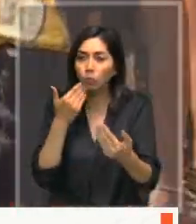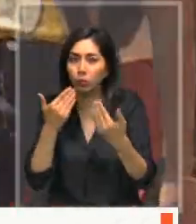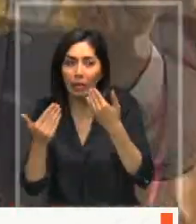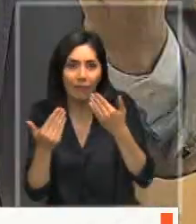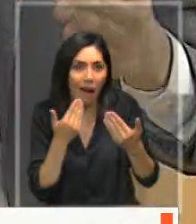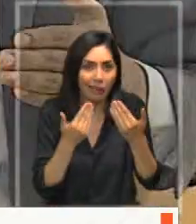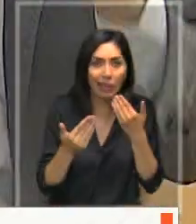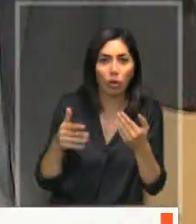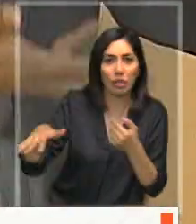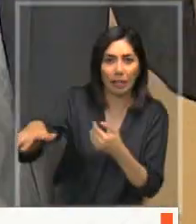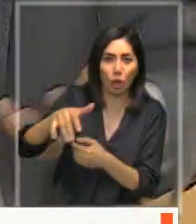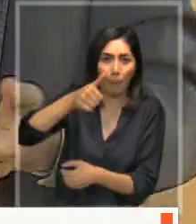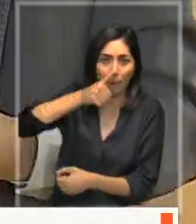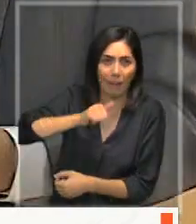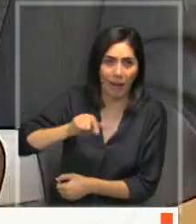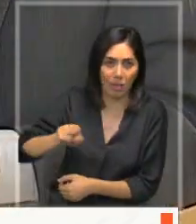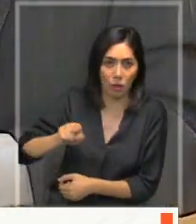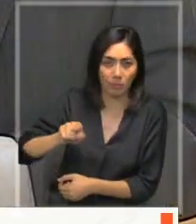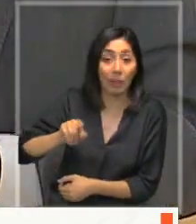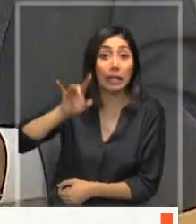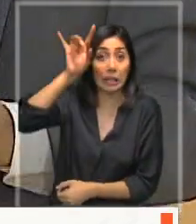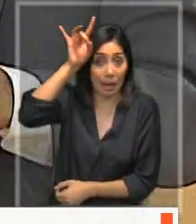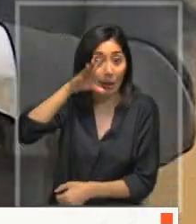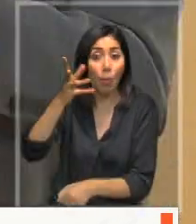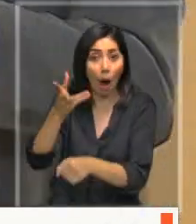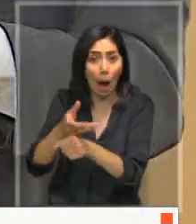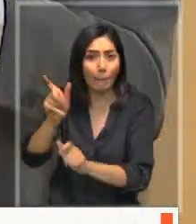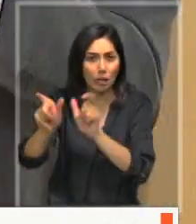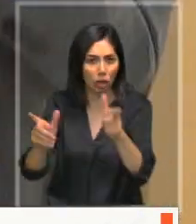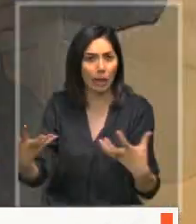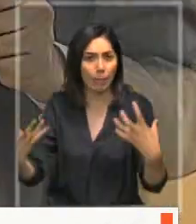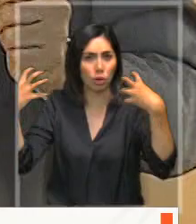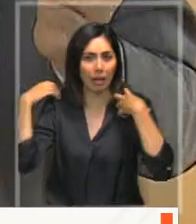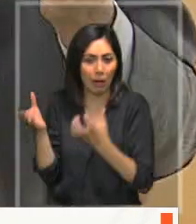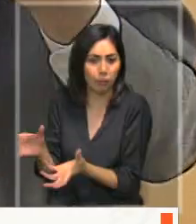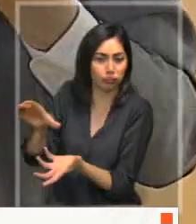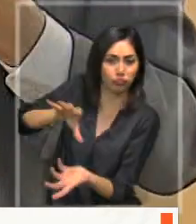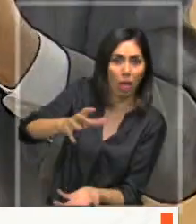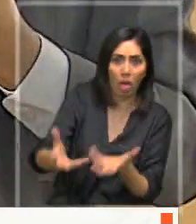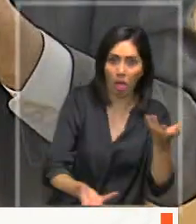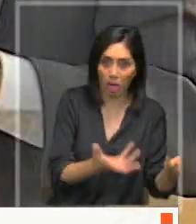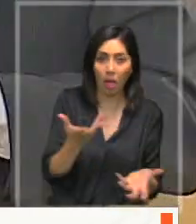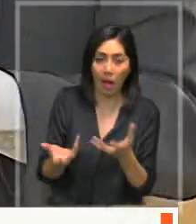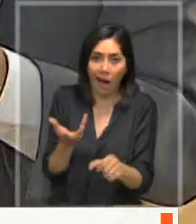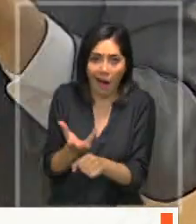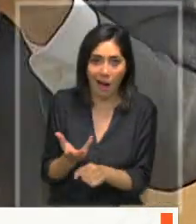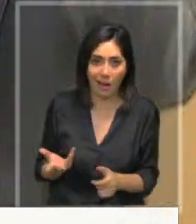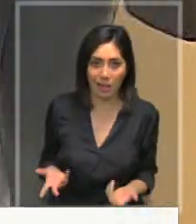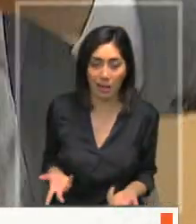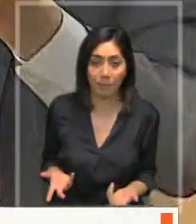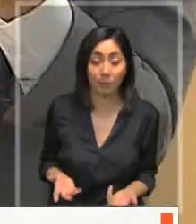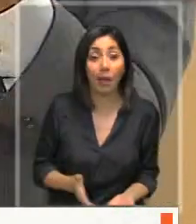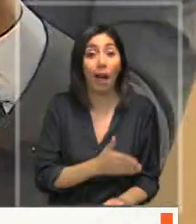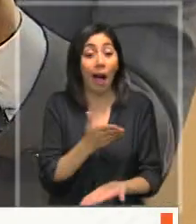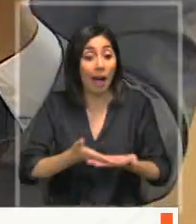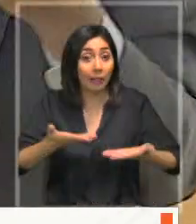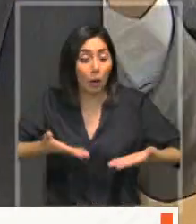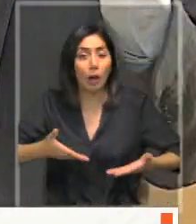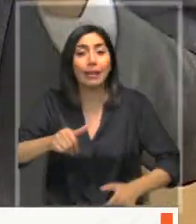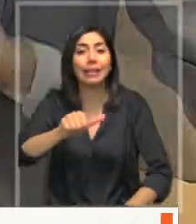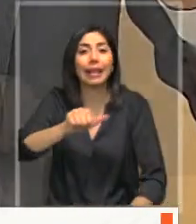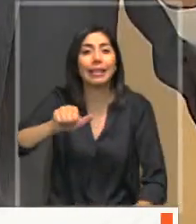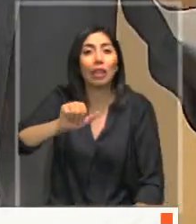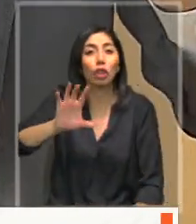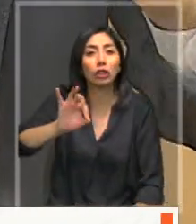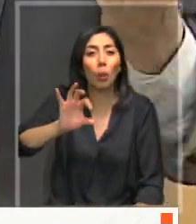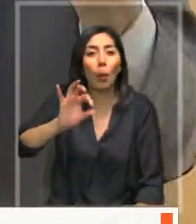privado. Sabemos que hay intencionalidad en el ámbito de los incendios. De los incendios evaluados hasta el momento, que son